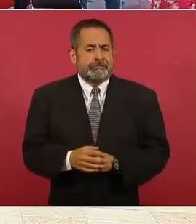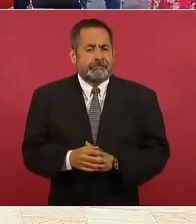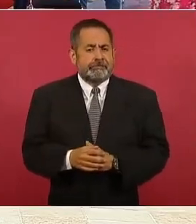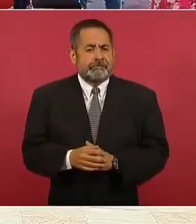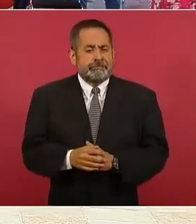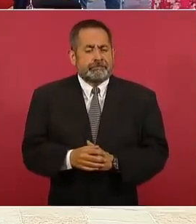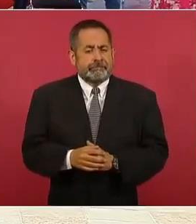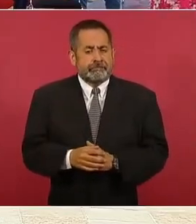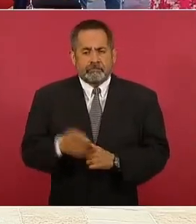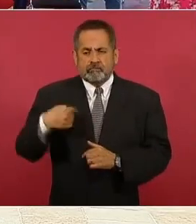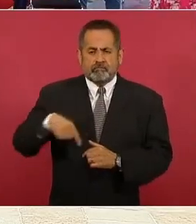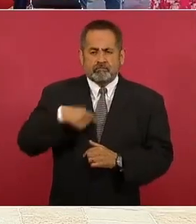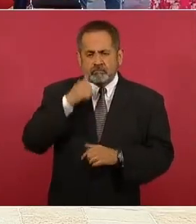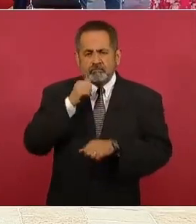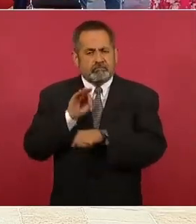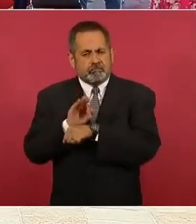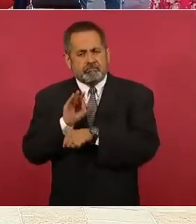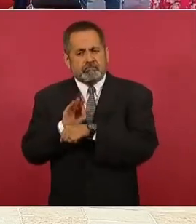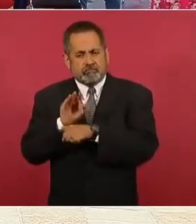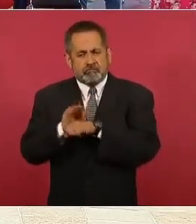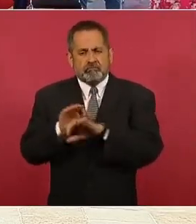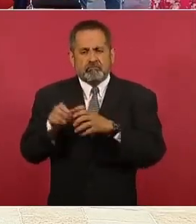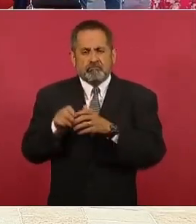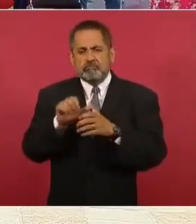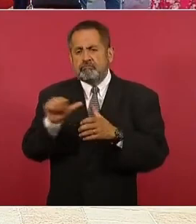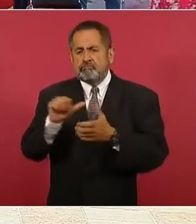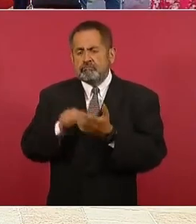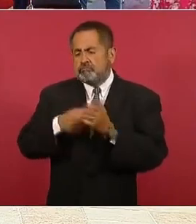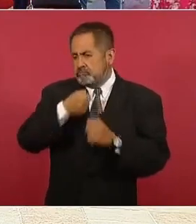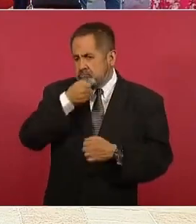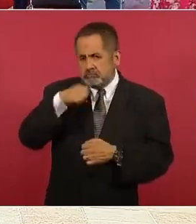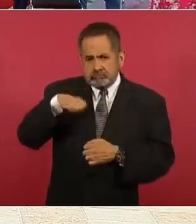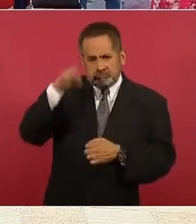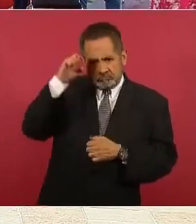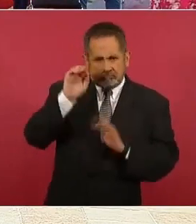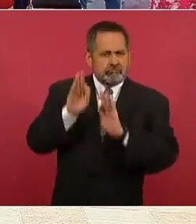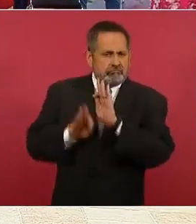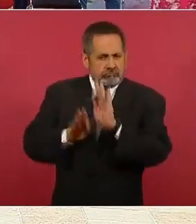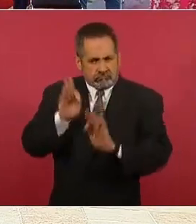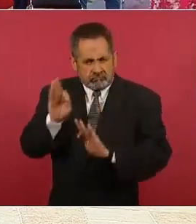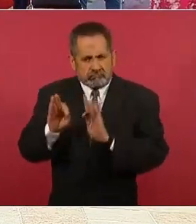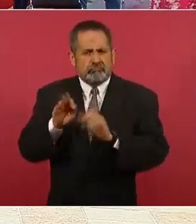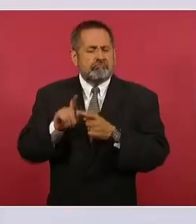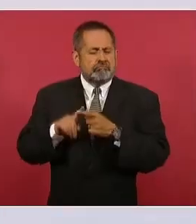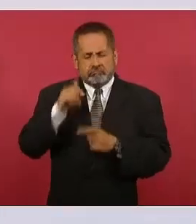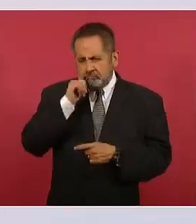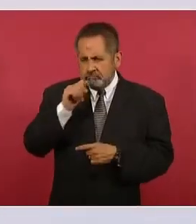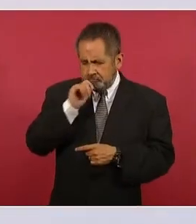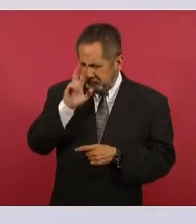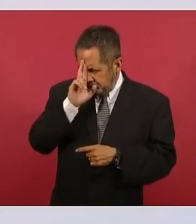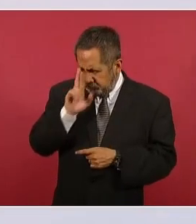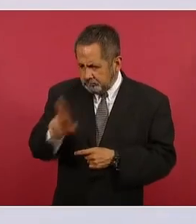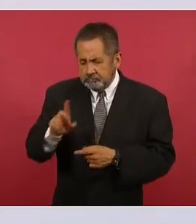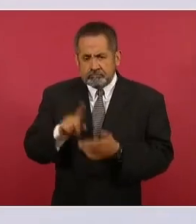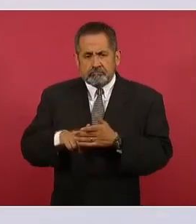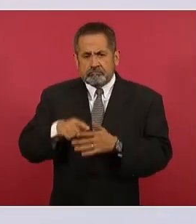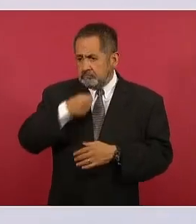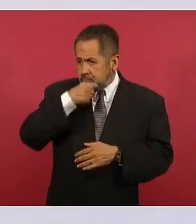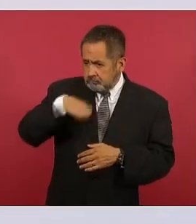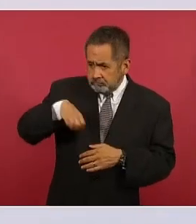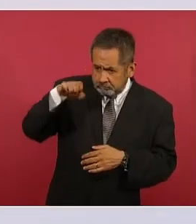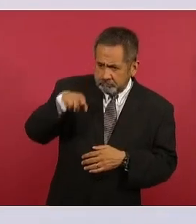de proteger a los adultos mayores, de respetar a nuestros